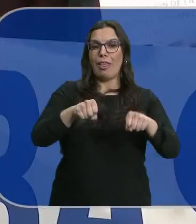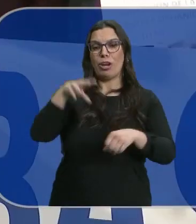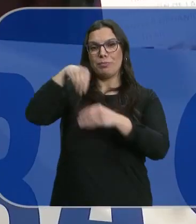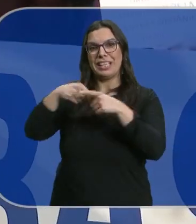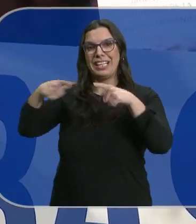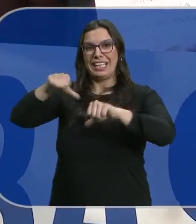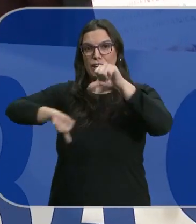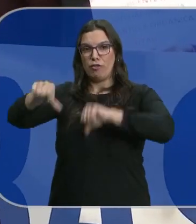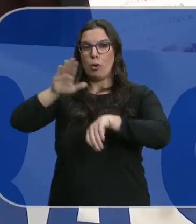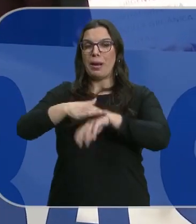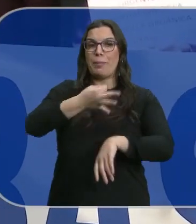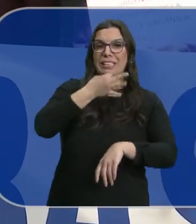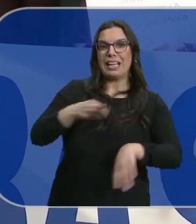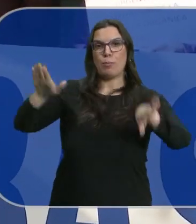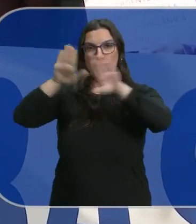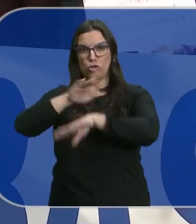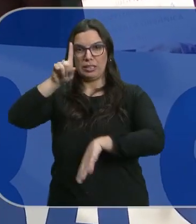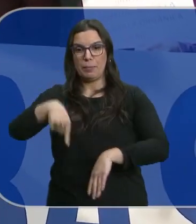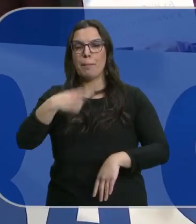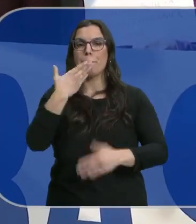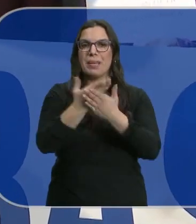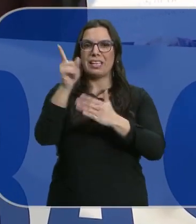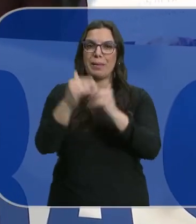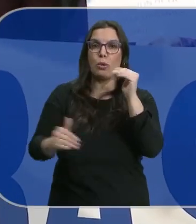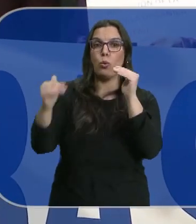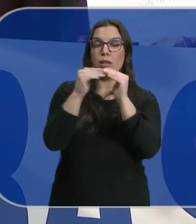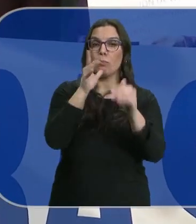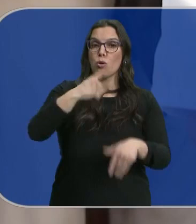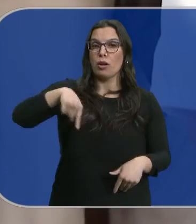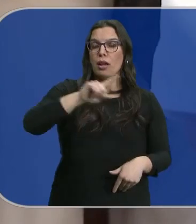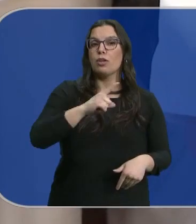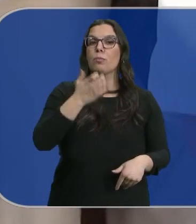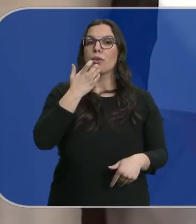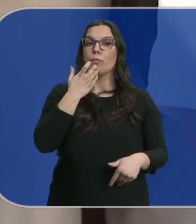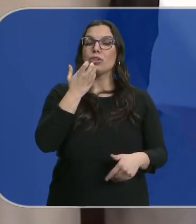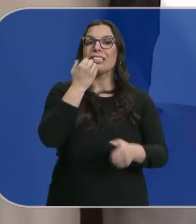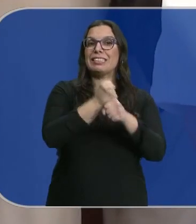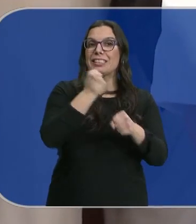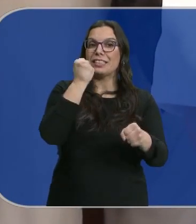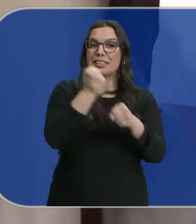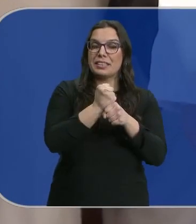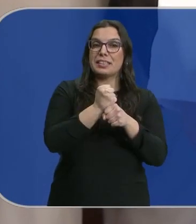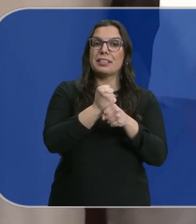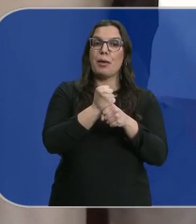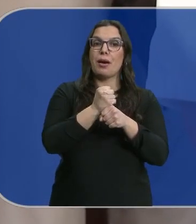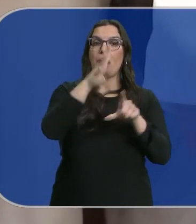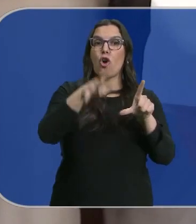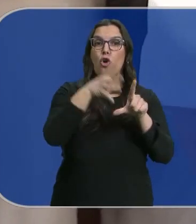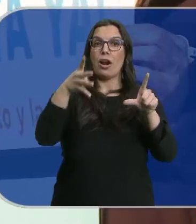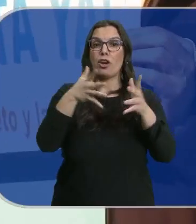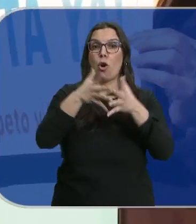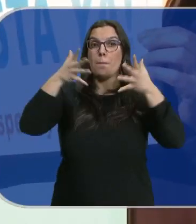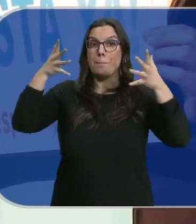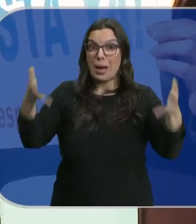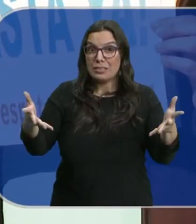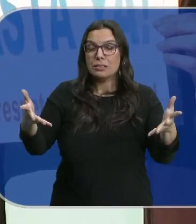para los turnos de tarde y noche. Este personal también demanda igualdad, ya que no se les retribuyen las peonadas que hacen por la ampliación del horario de